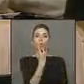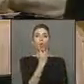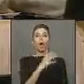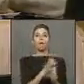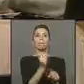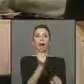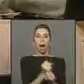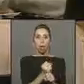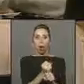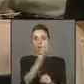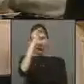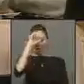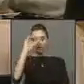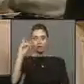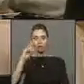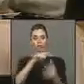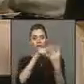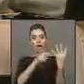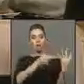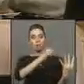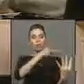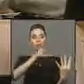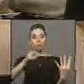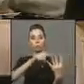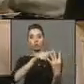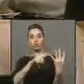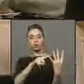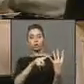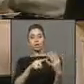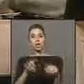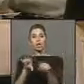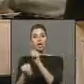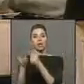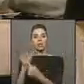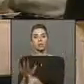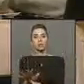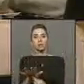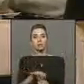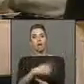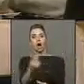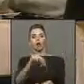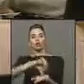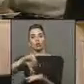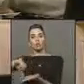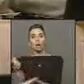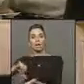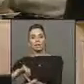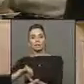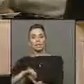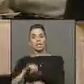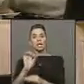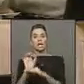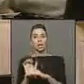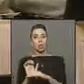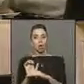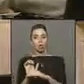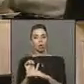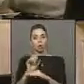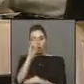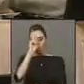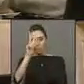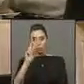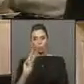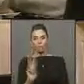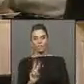Paraguay, Brasil, Argentina y Bolivia, haciendo una discriminación absolutamente arbitraria con los otros países que en este caso son Ecuador, Ecuador,